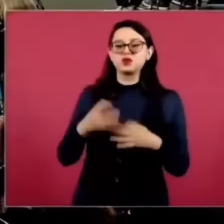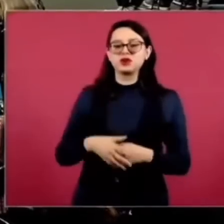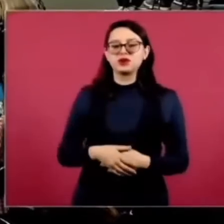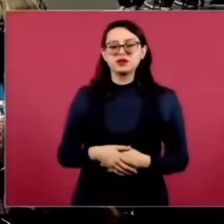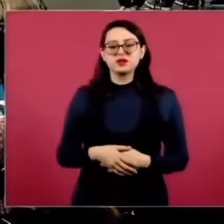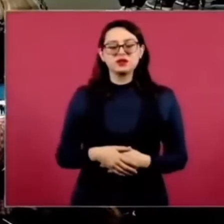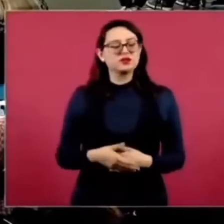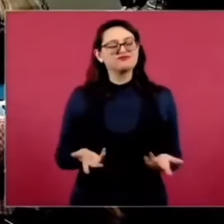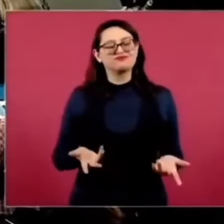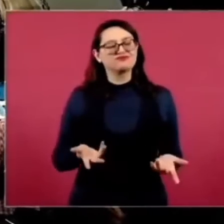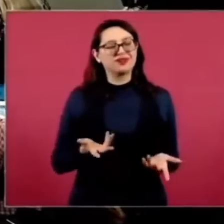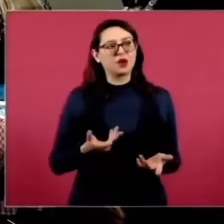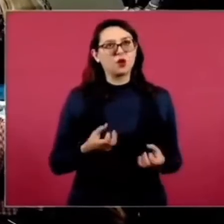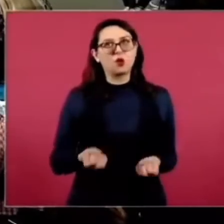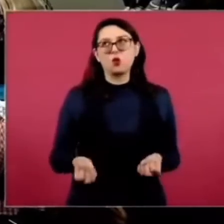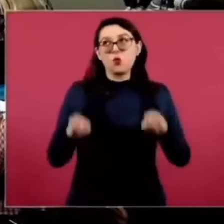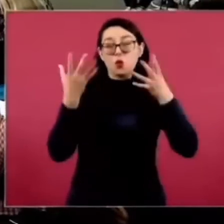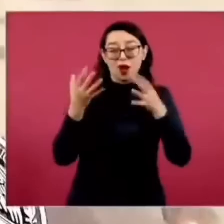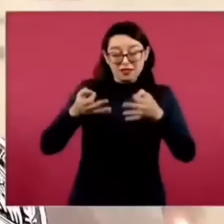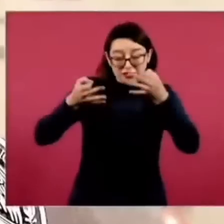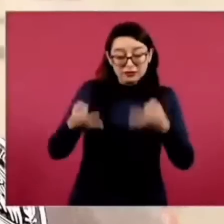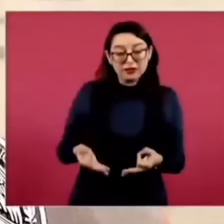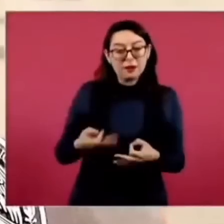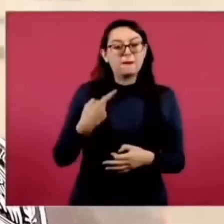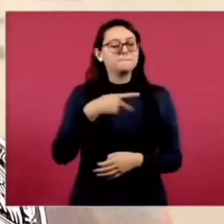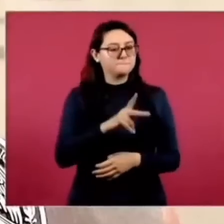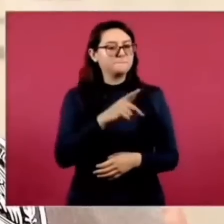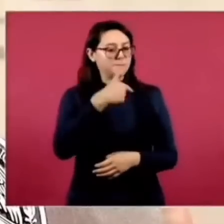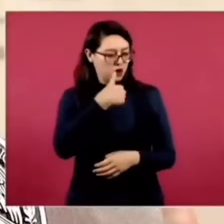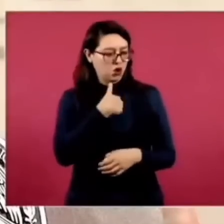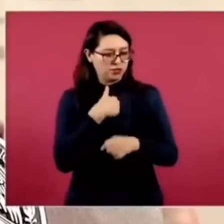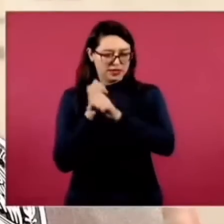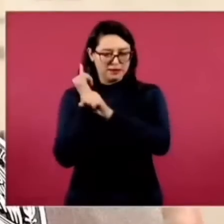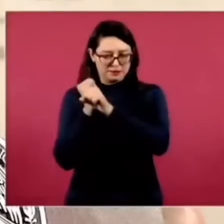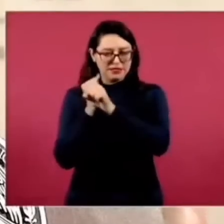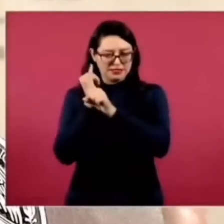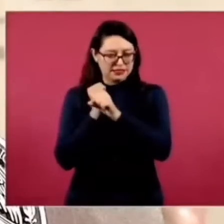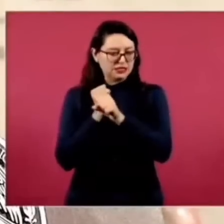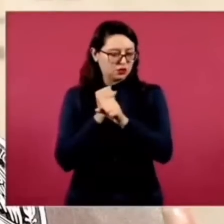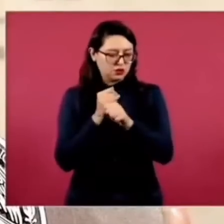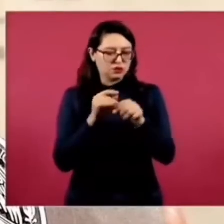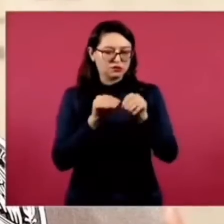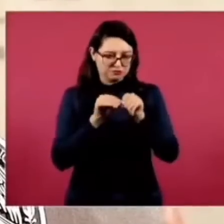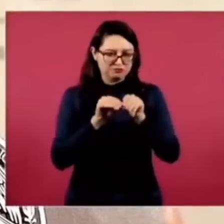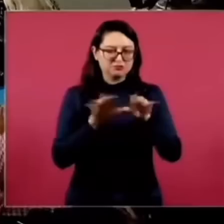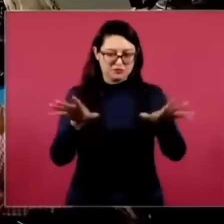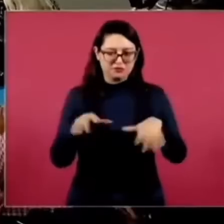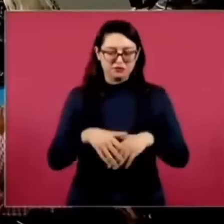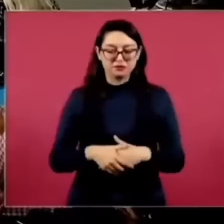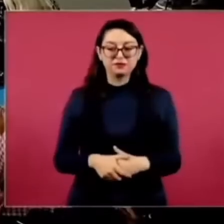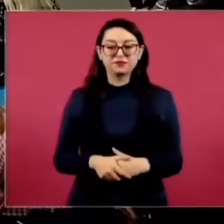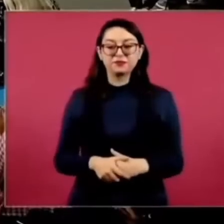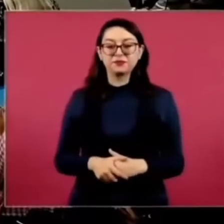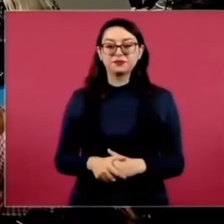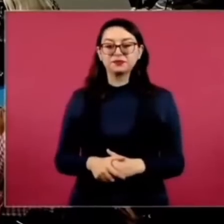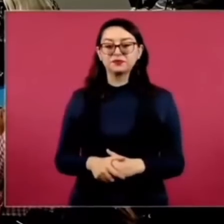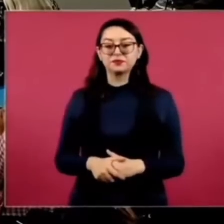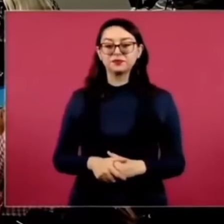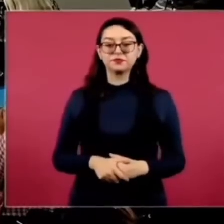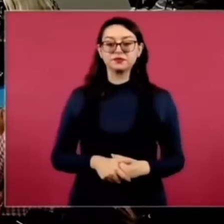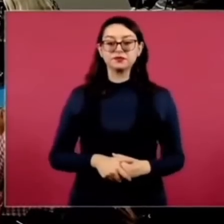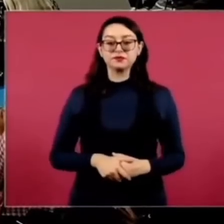No tengo el número preciso, licenciado, pero ahorita lo corroboro y lo informo en unos minutos. Sí. Porque no